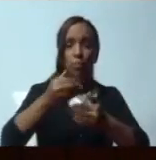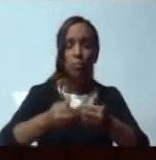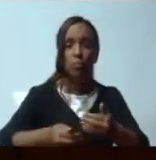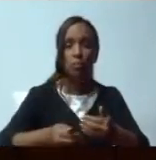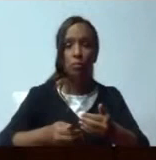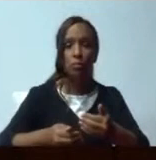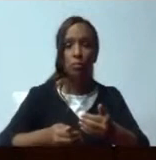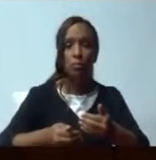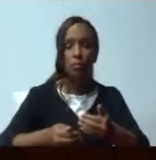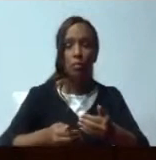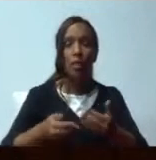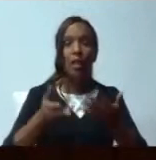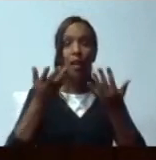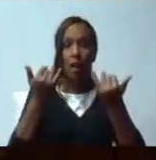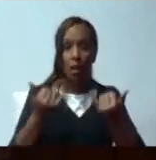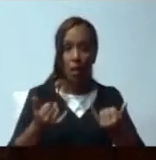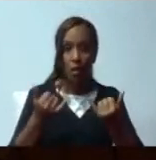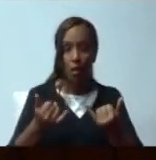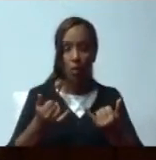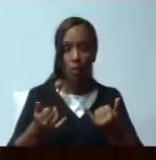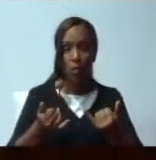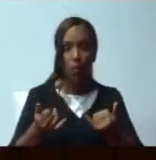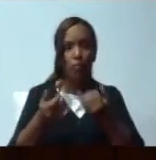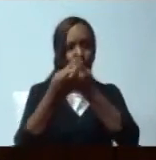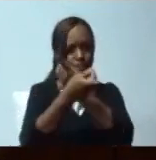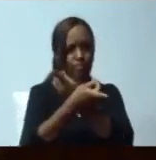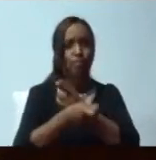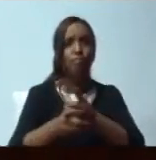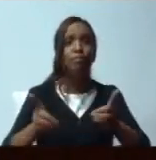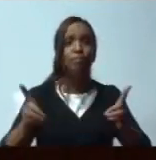momento democrático en que nos encontramos.